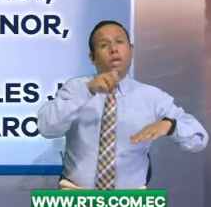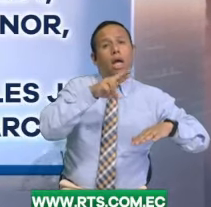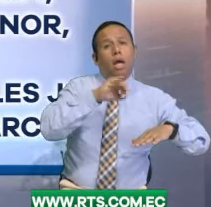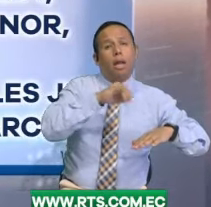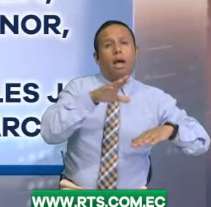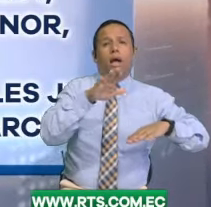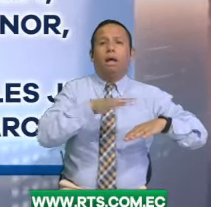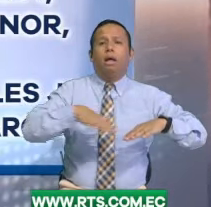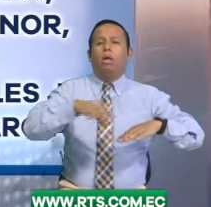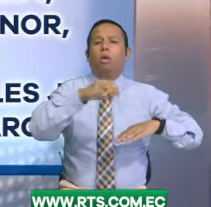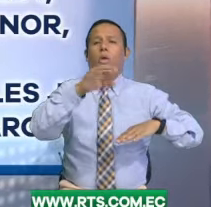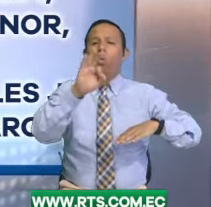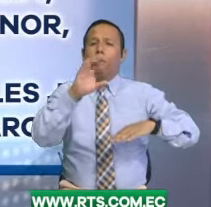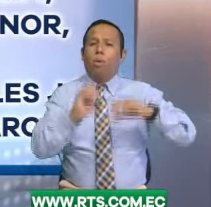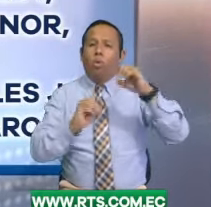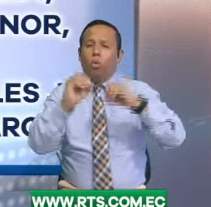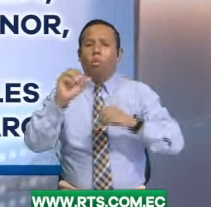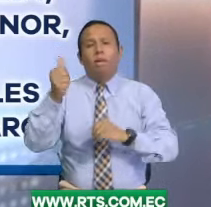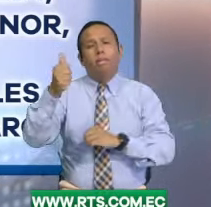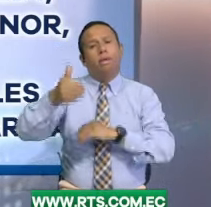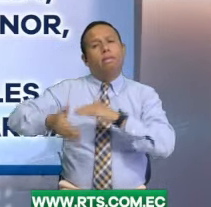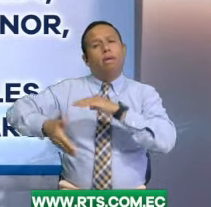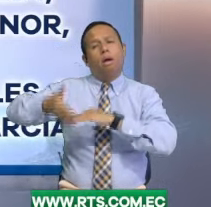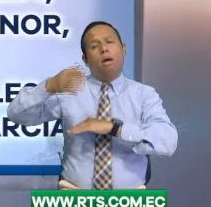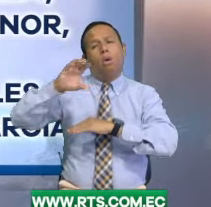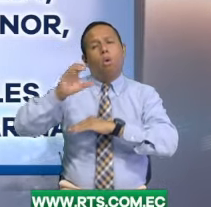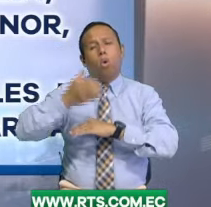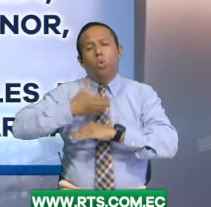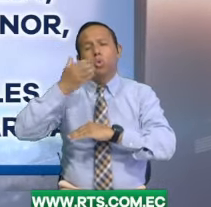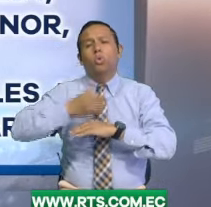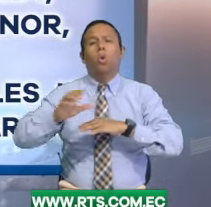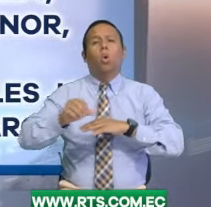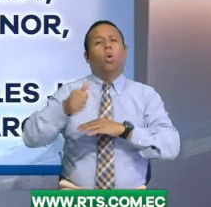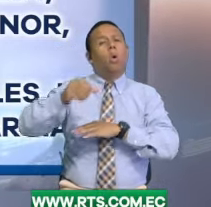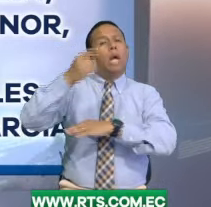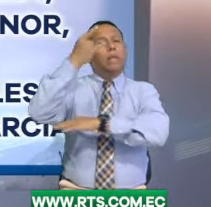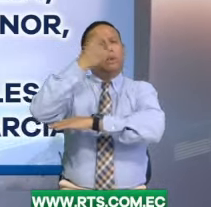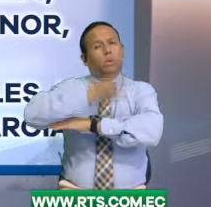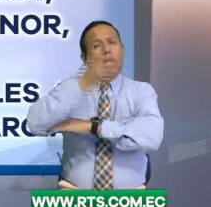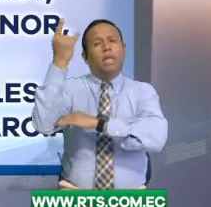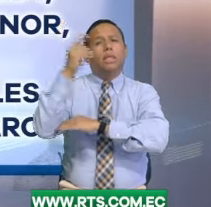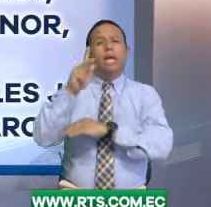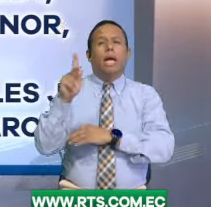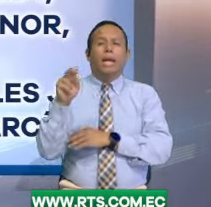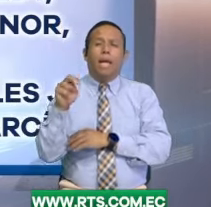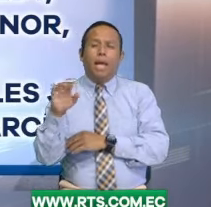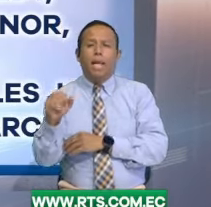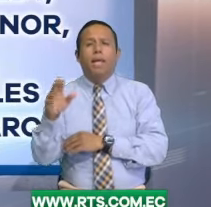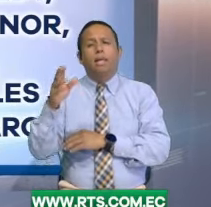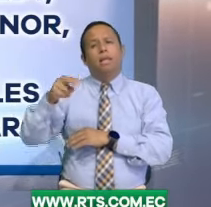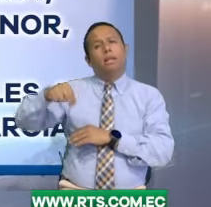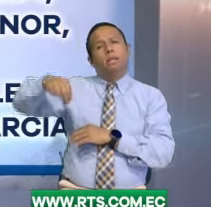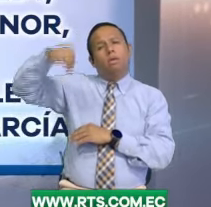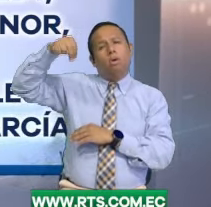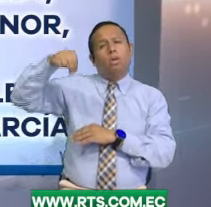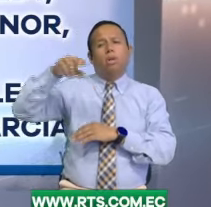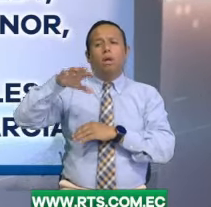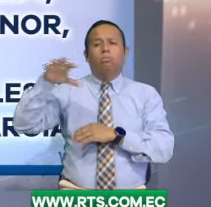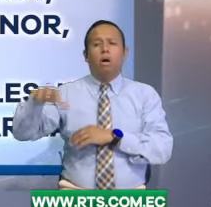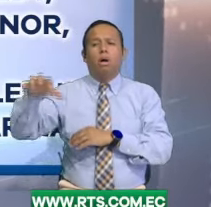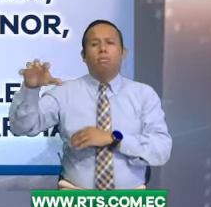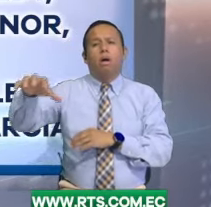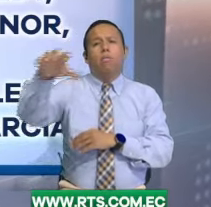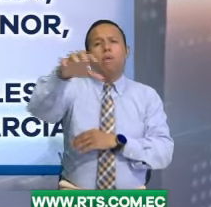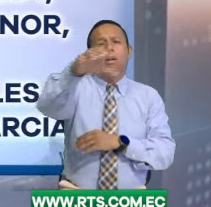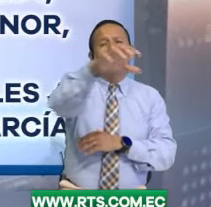9 de octubre 10 de agosto y ayacucho ciudadela Kennedy urdesa base naval Norte Santa Leonor ciudadela los